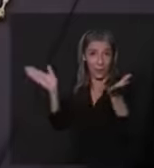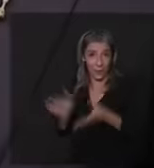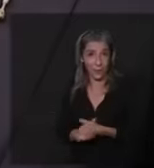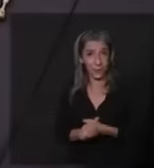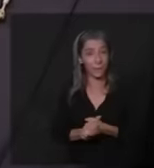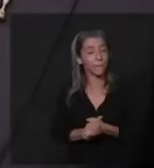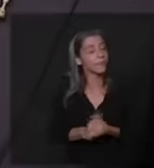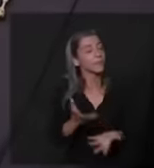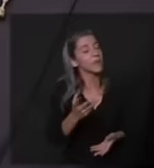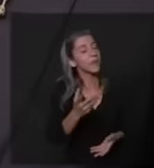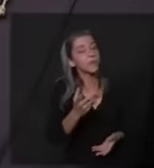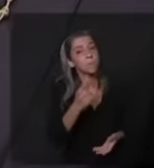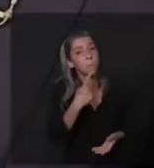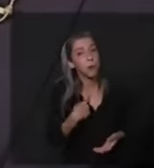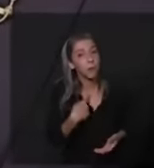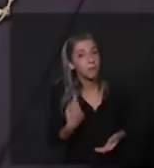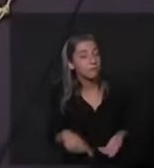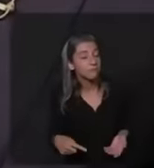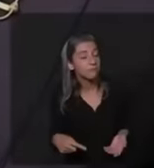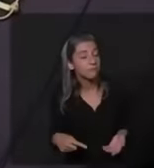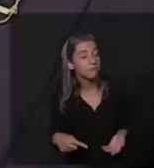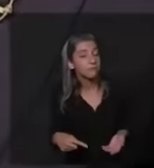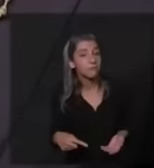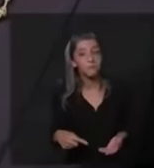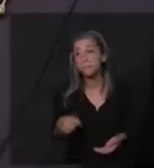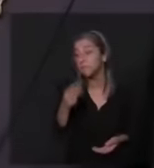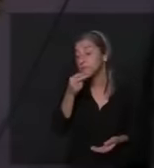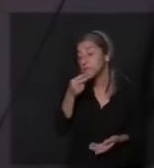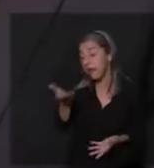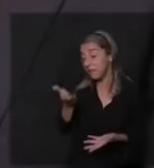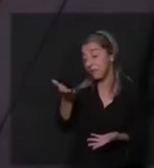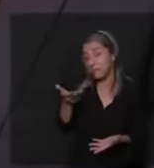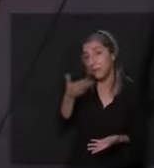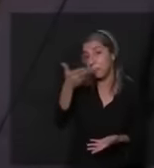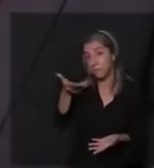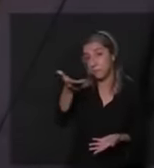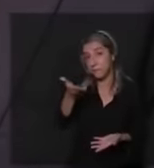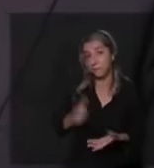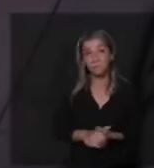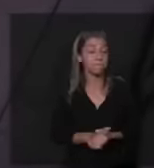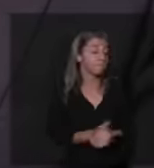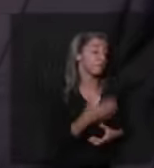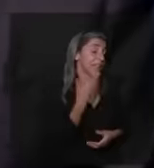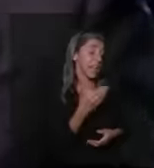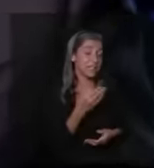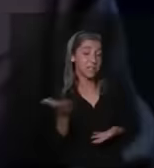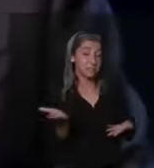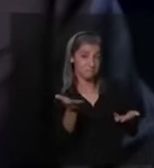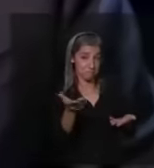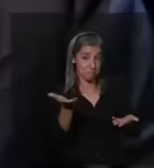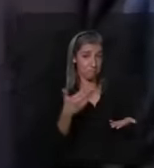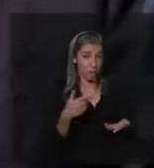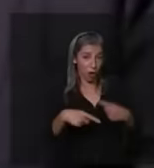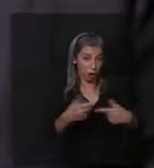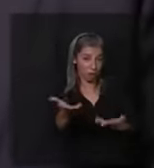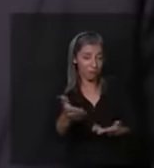¿Y qué querés preguntar? Nada, te di la palabra. Ah, bueno, gracias, te la cedo. Bueno, la verdad es